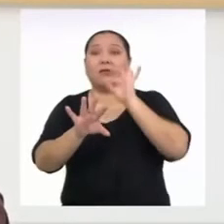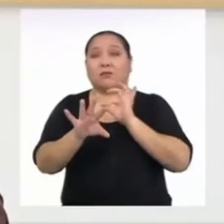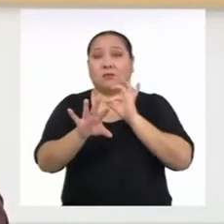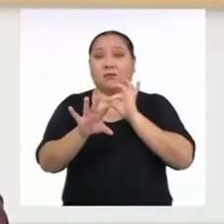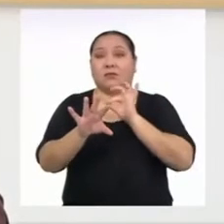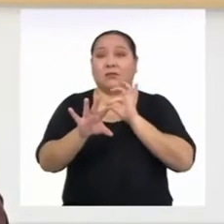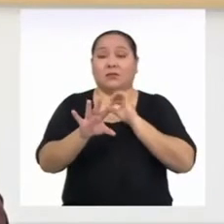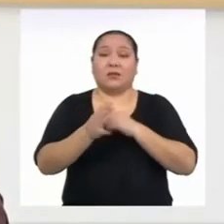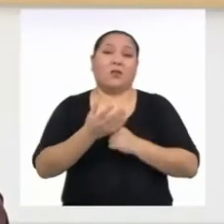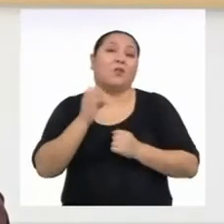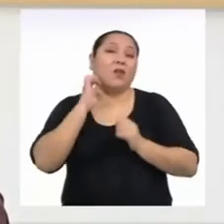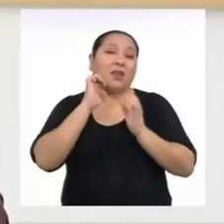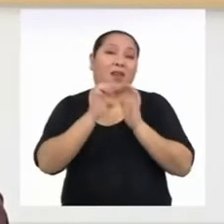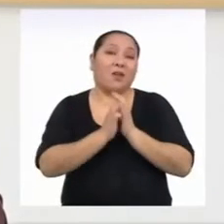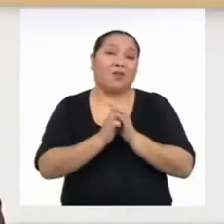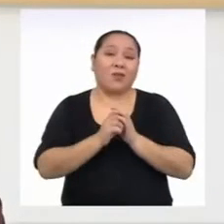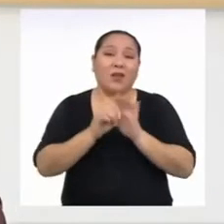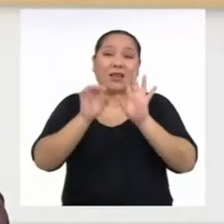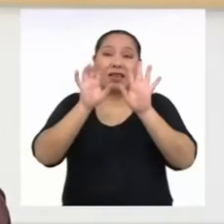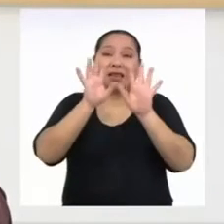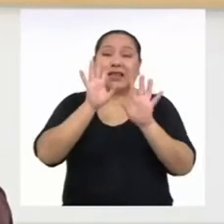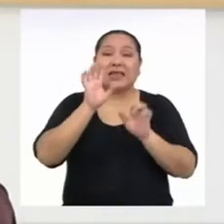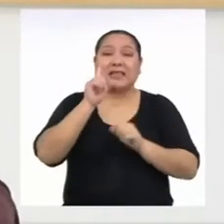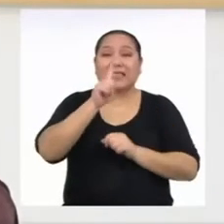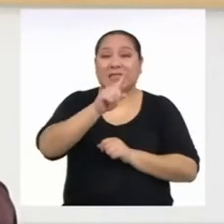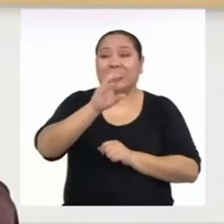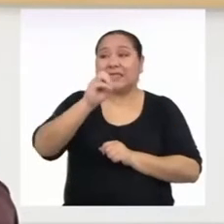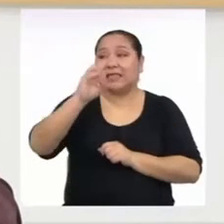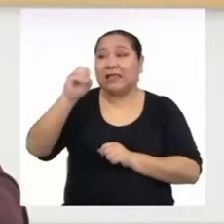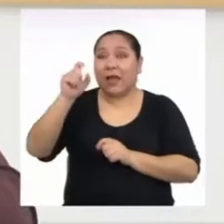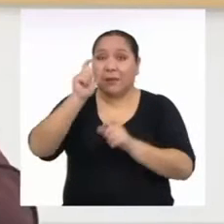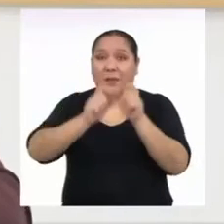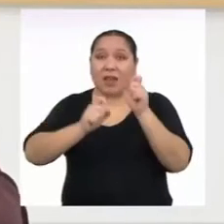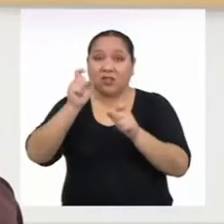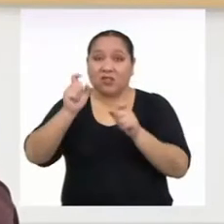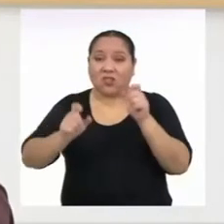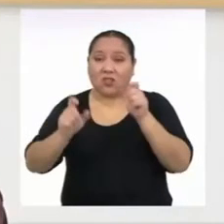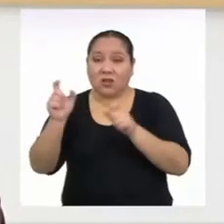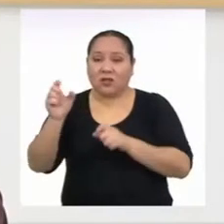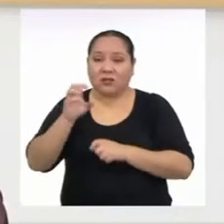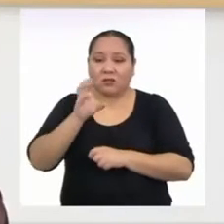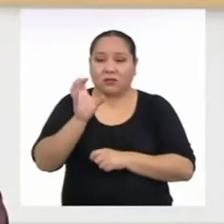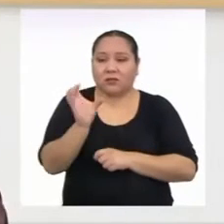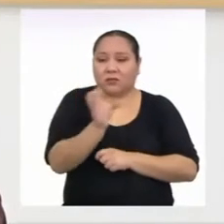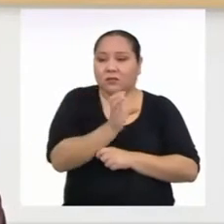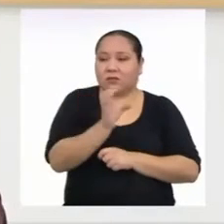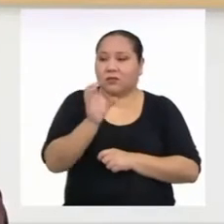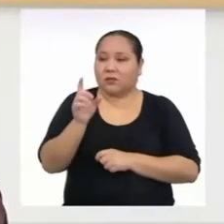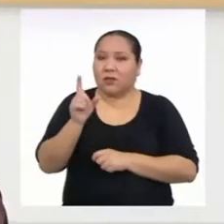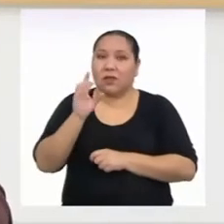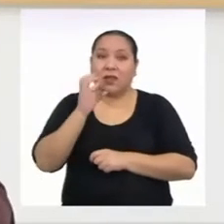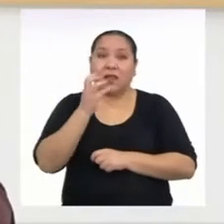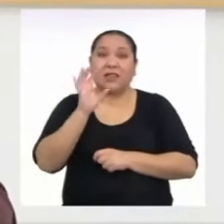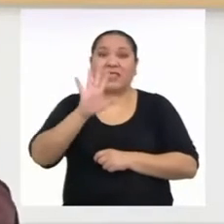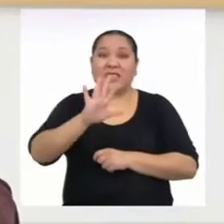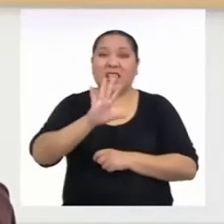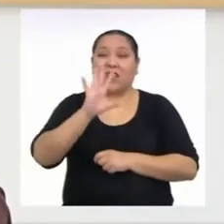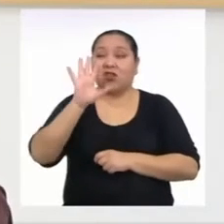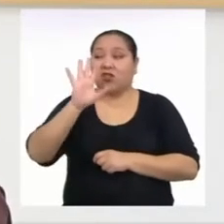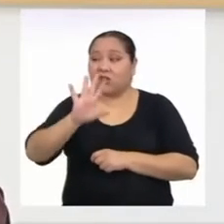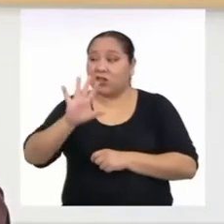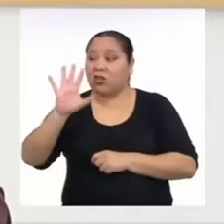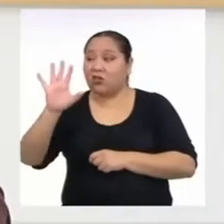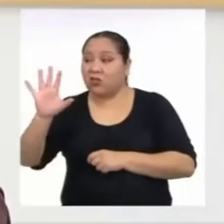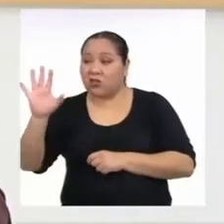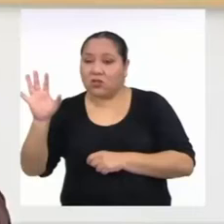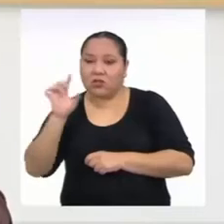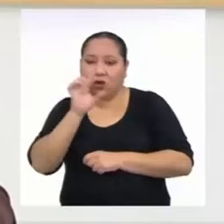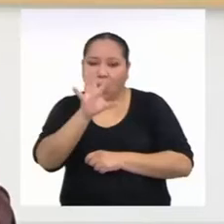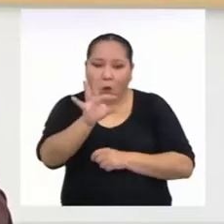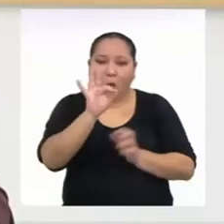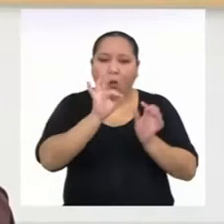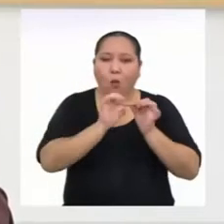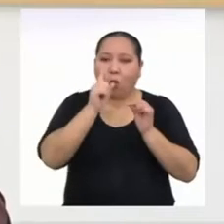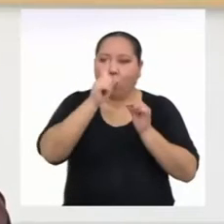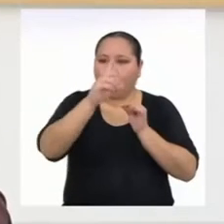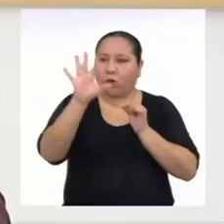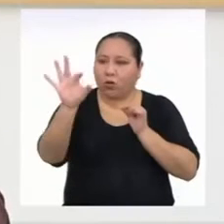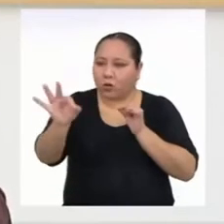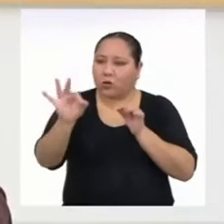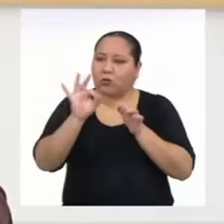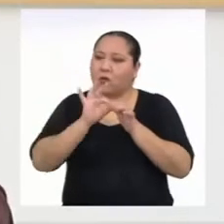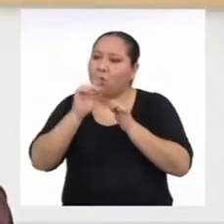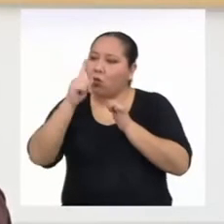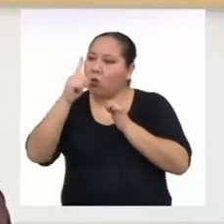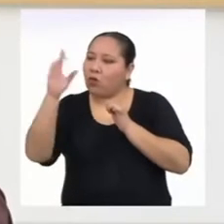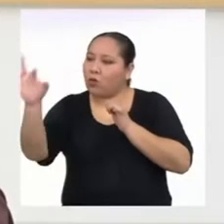lo divides en partes iguales, formando diferentes grupos y eliges a un individuo de cada uno de esos grupos. Mira,